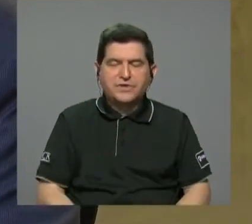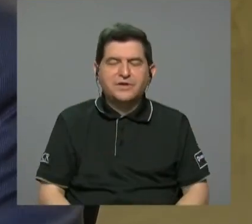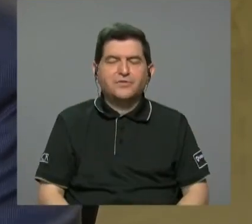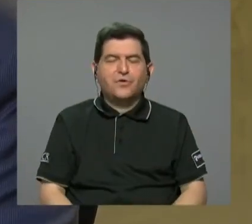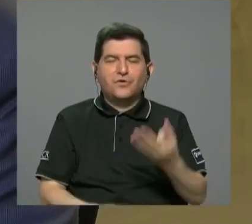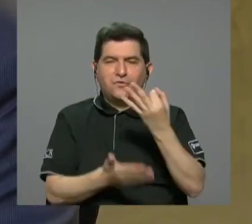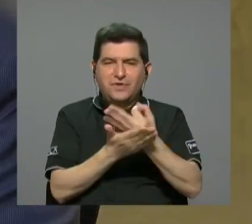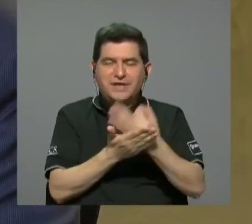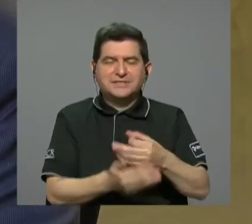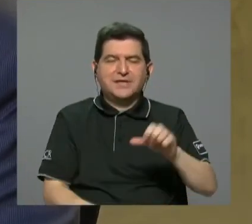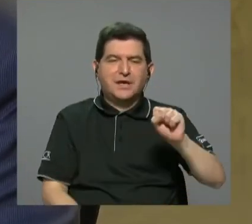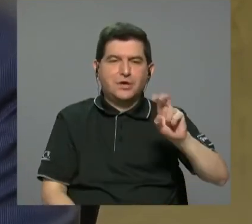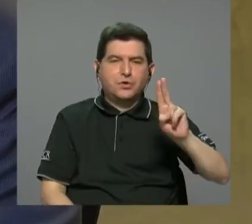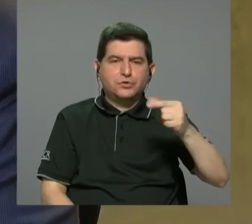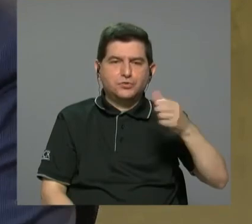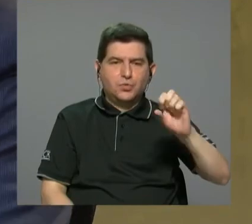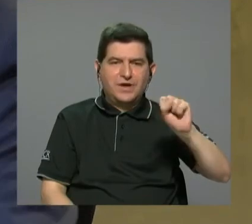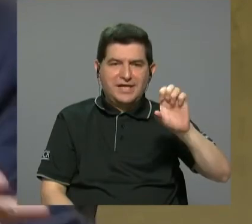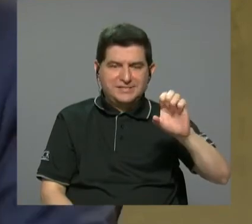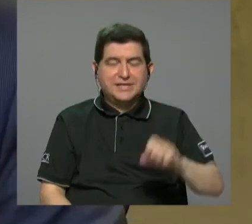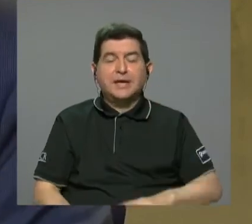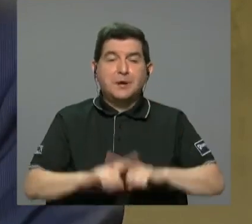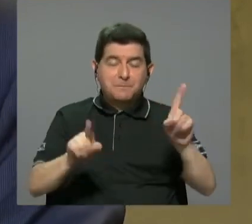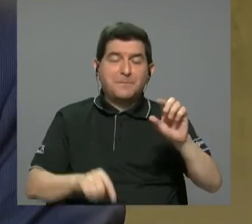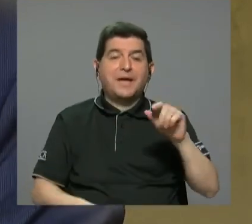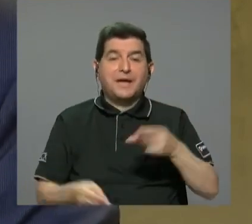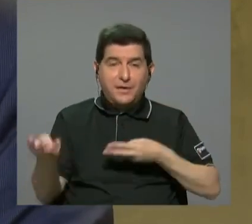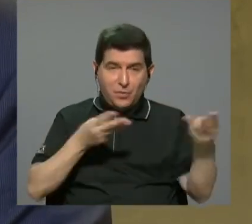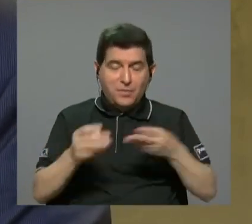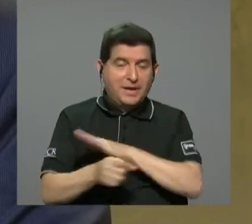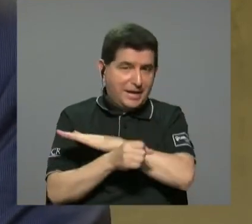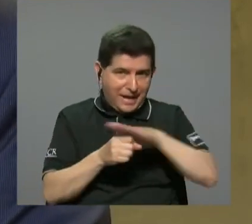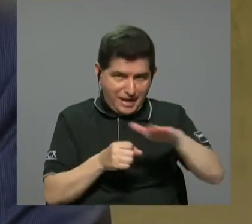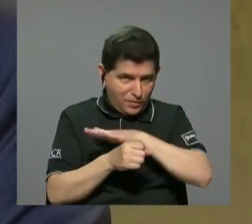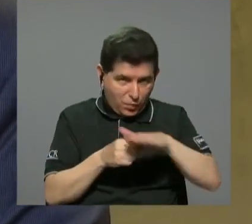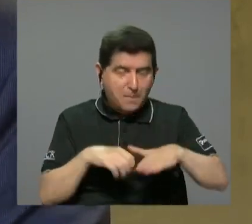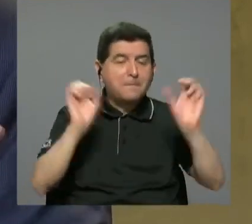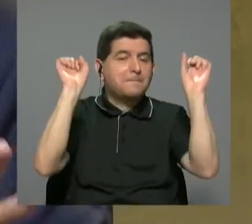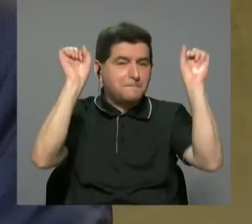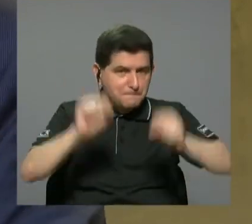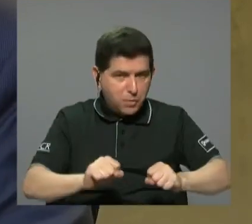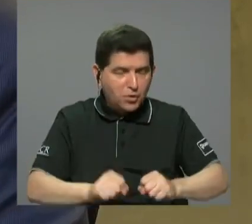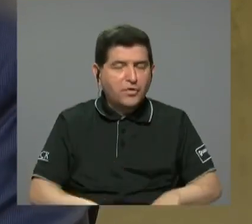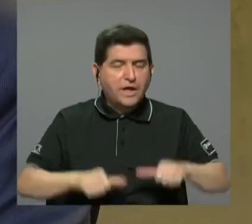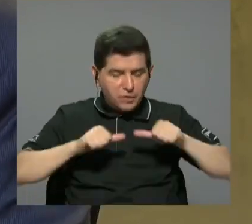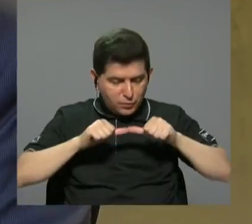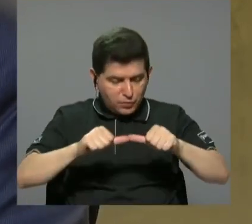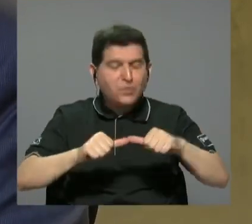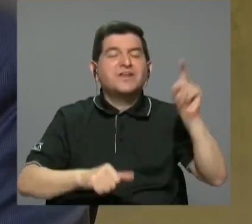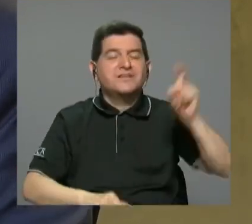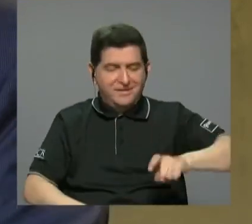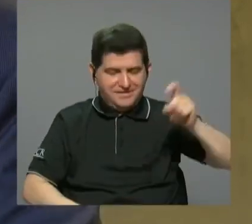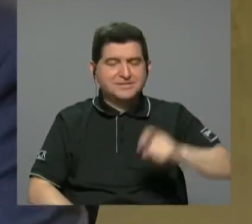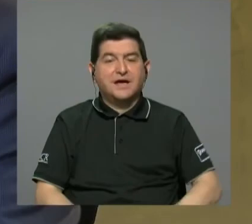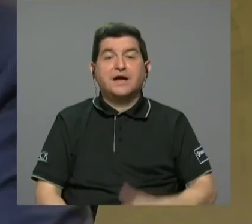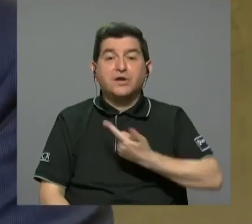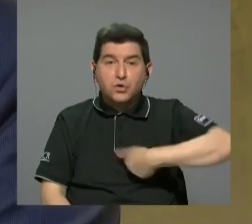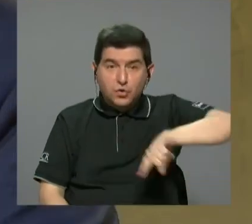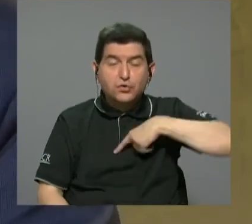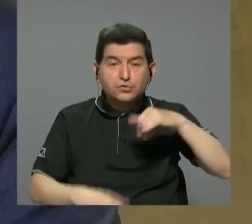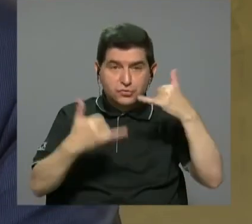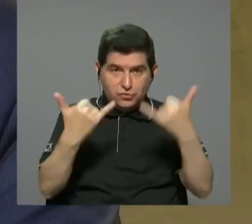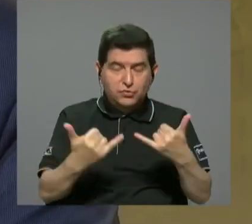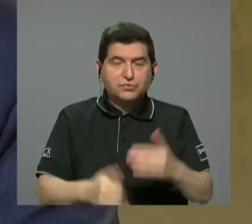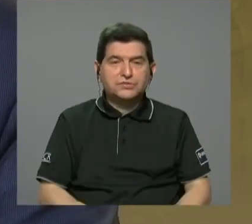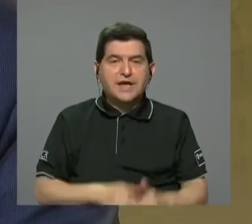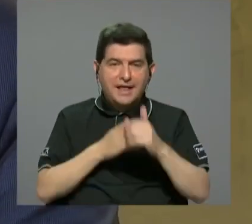para eso, porque sí tenemos los atributos, pero para que el mercado completo lo pueda empujar, sí lo se necesita, pero nosotros estamos llevando